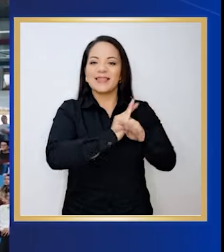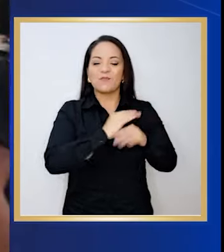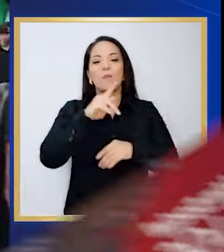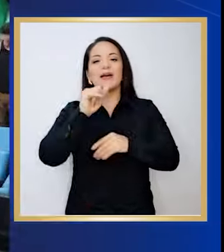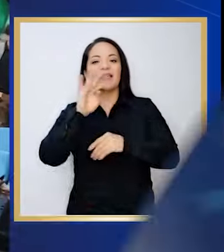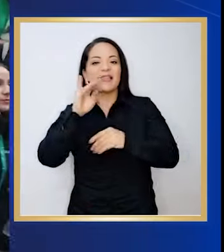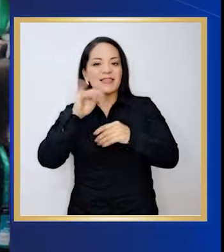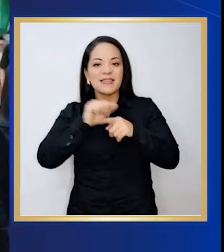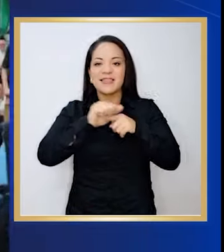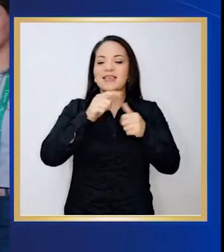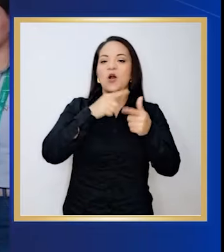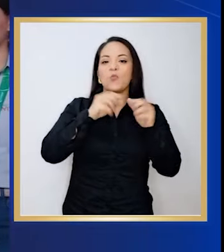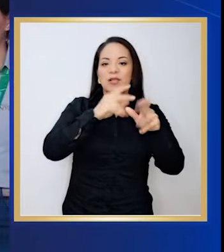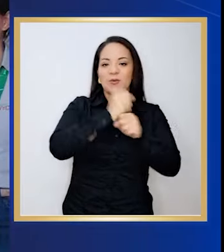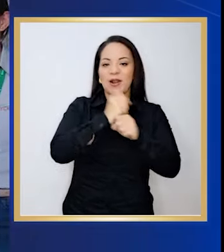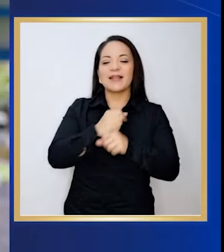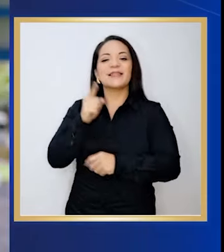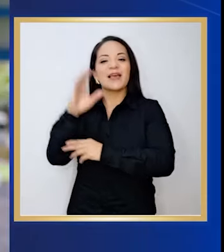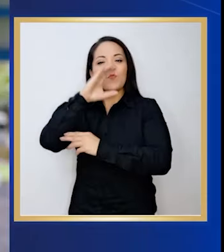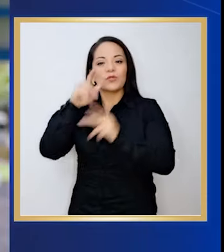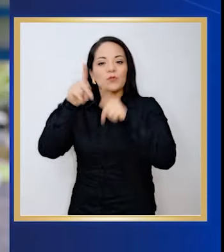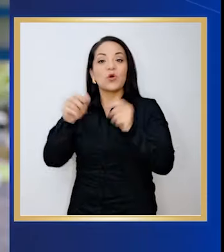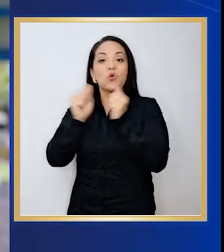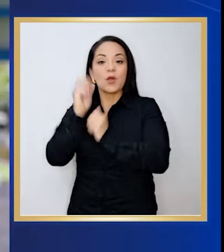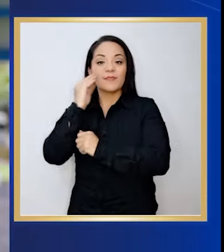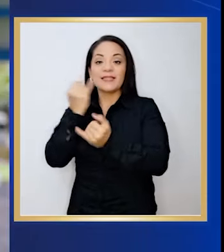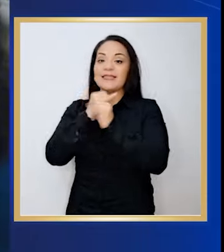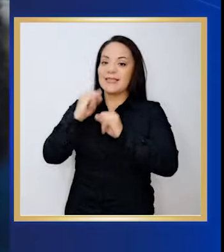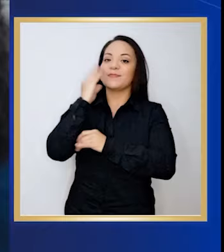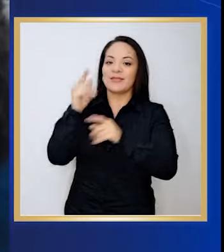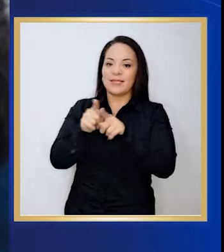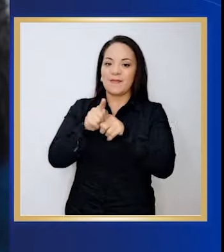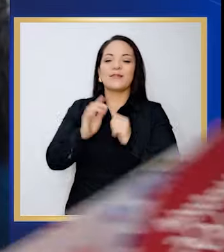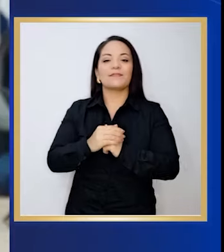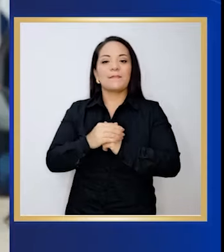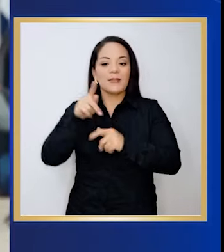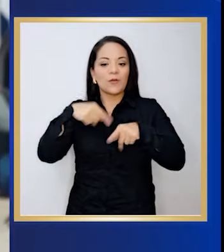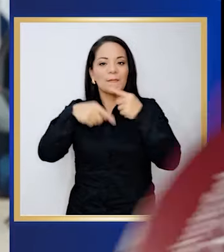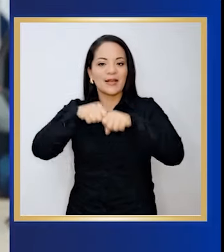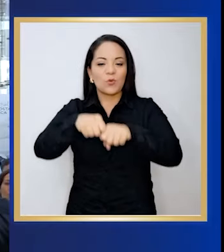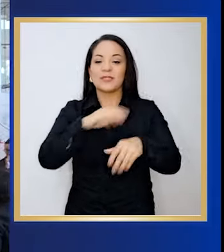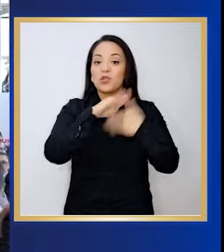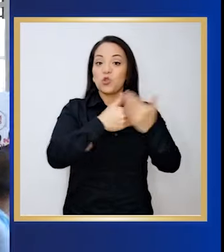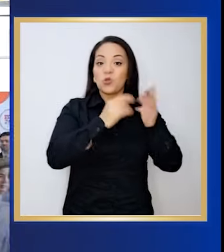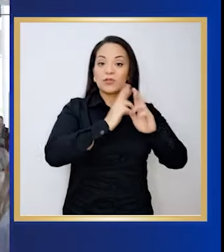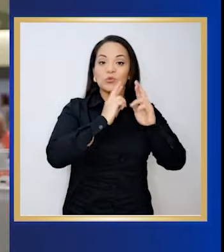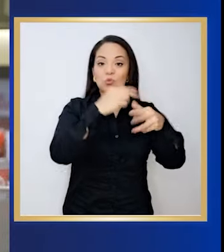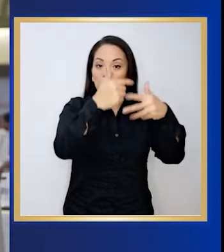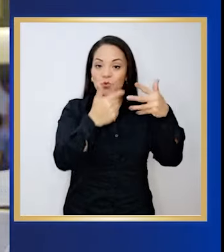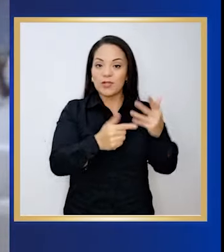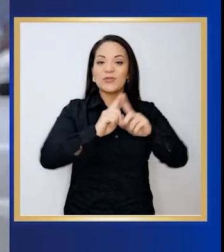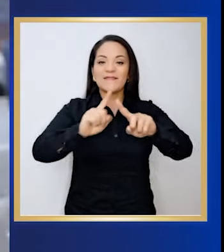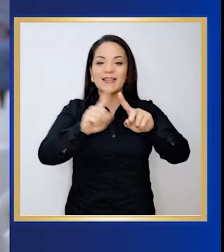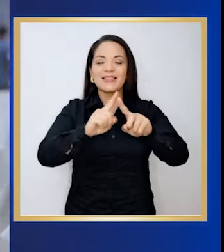Ya sea pasantías, oportunidades laborales incluso Buscan personas con y sin experiencia Personas que estamos a punto de graduarnos Todos esos